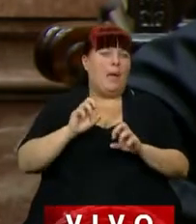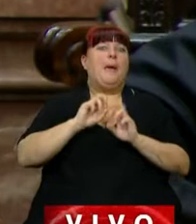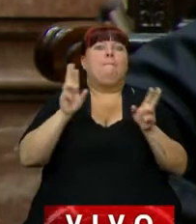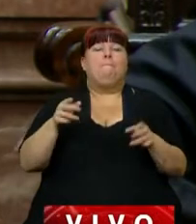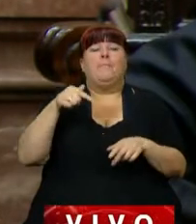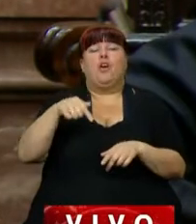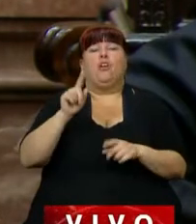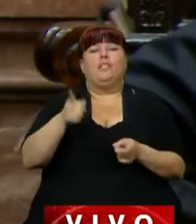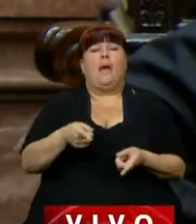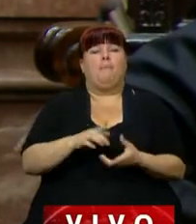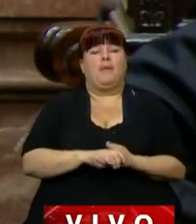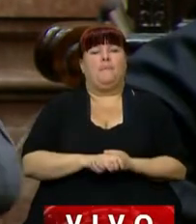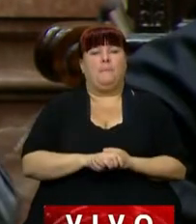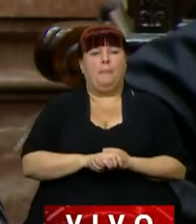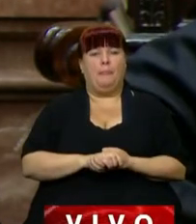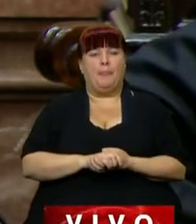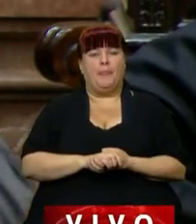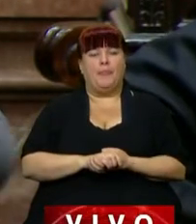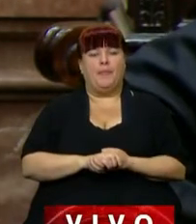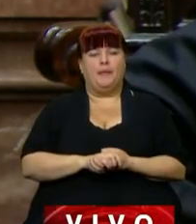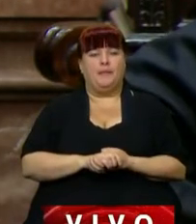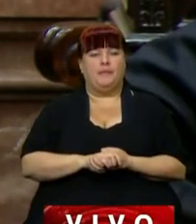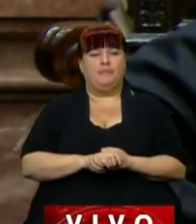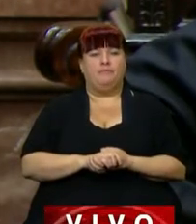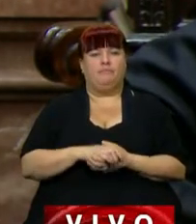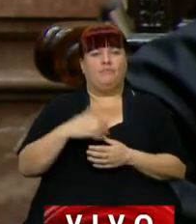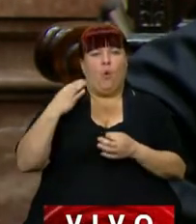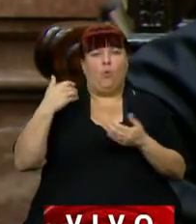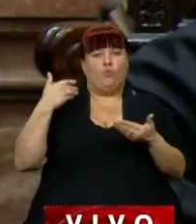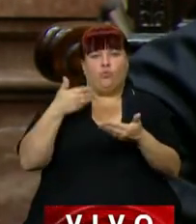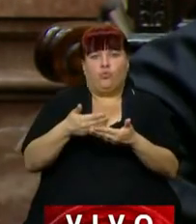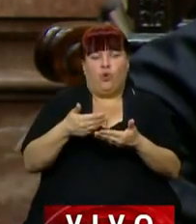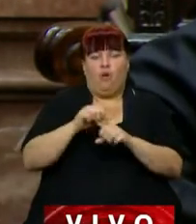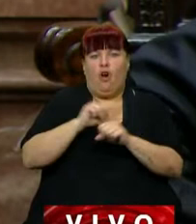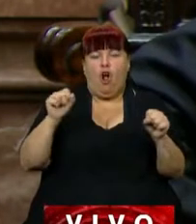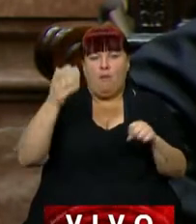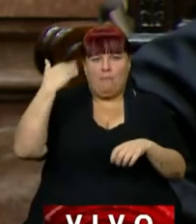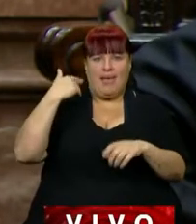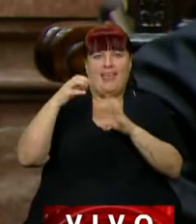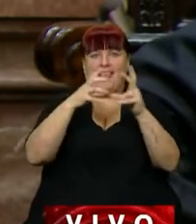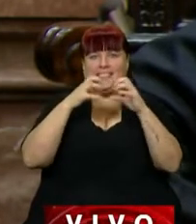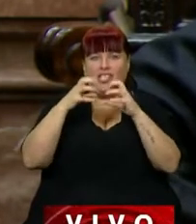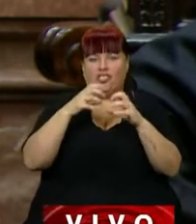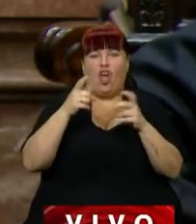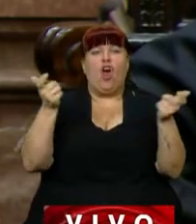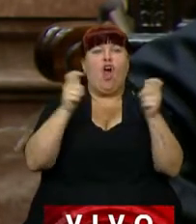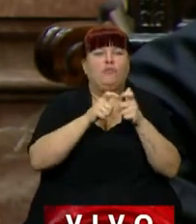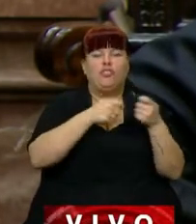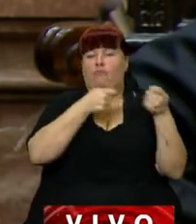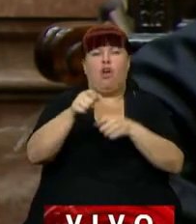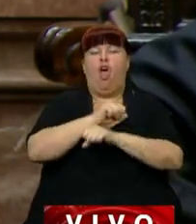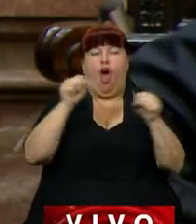de haberlo traído a pocos días de tratamiento en la